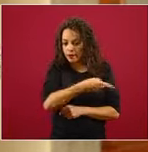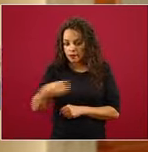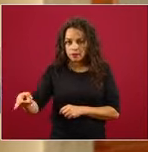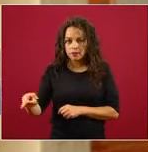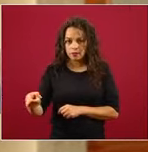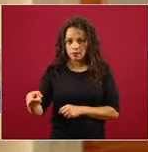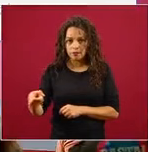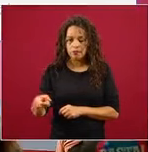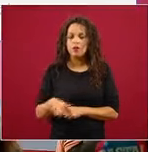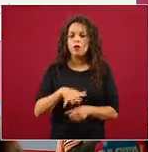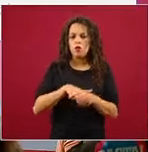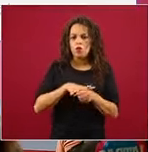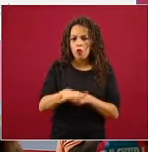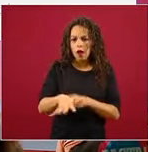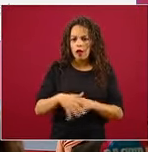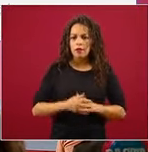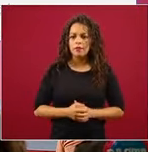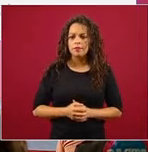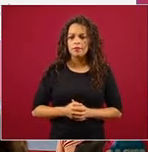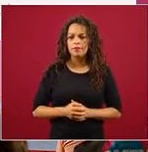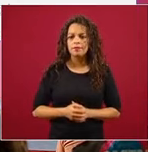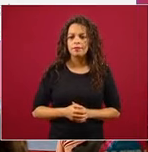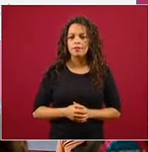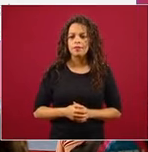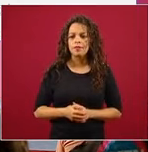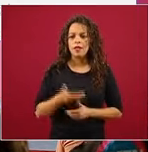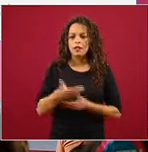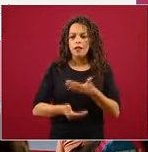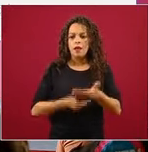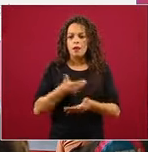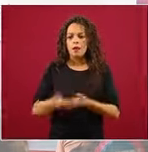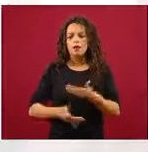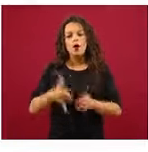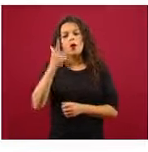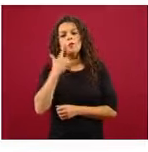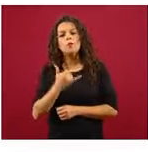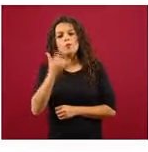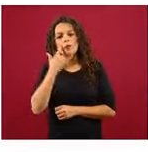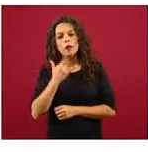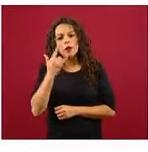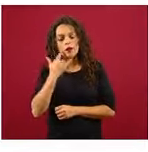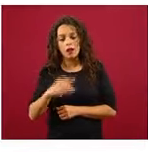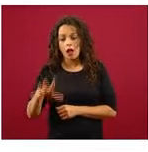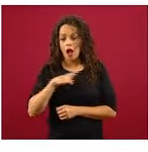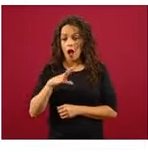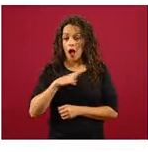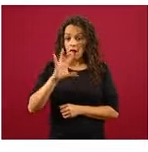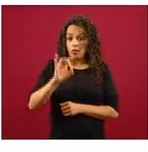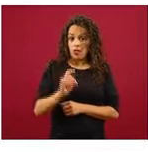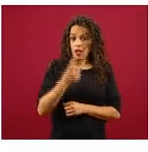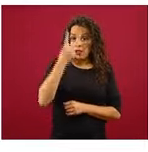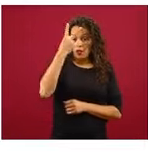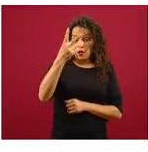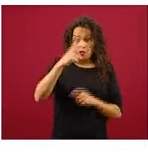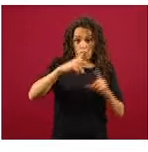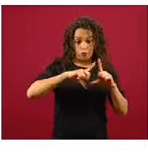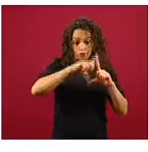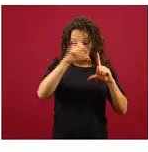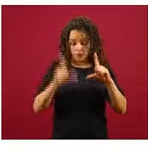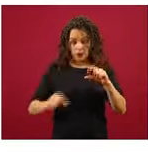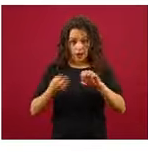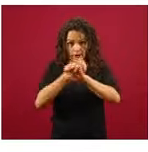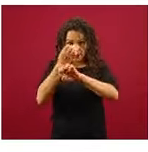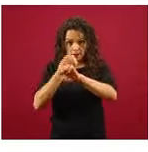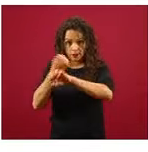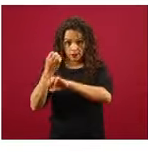los servicios amigables, están ubicados en las 32 entidades federativas de nuestro país,